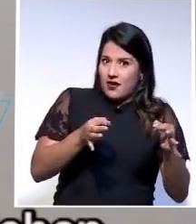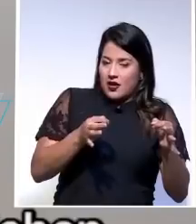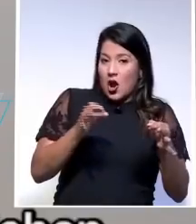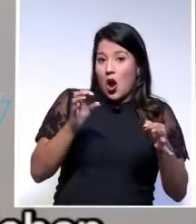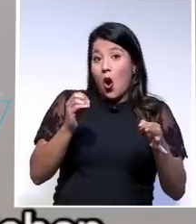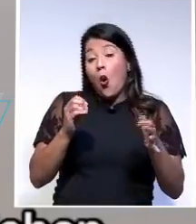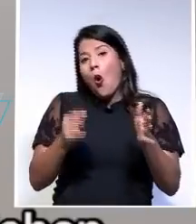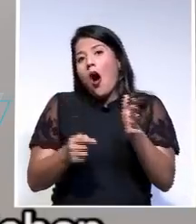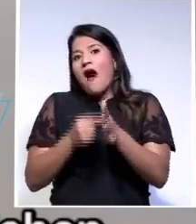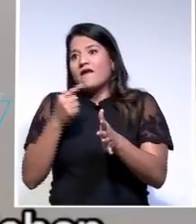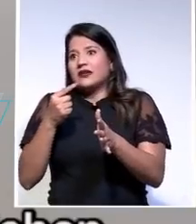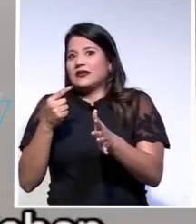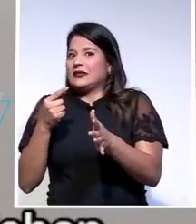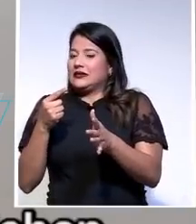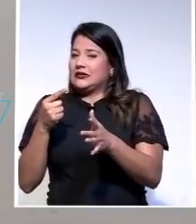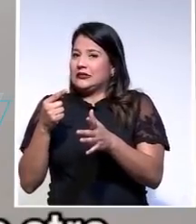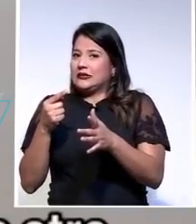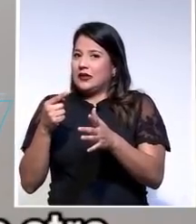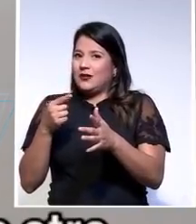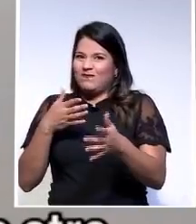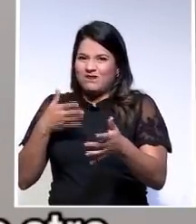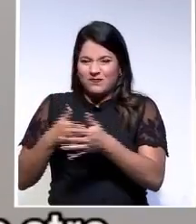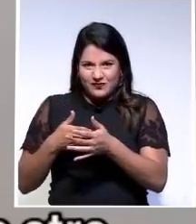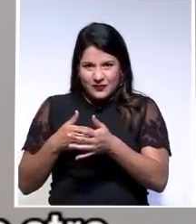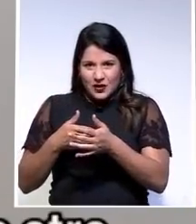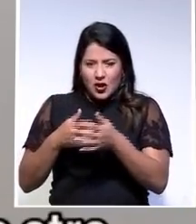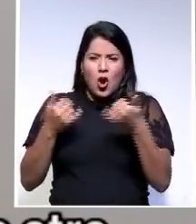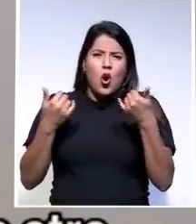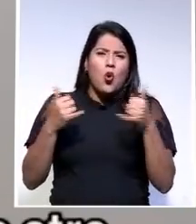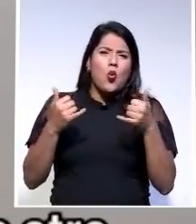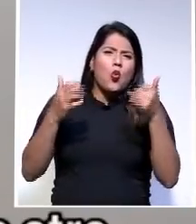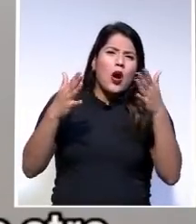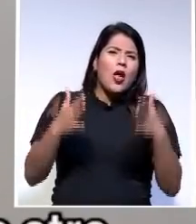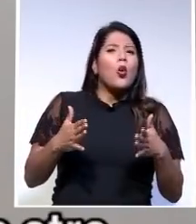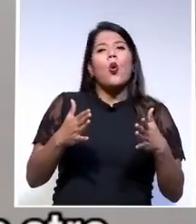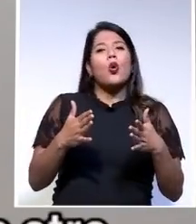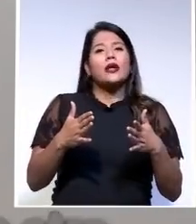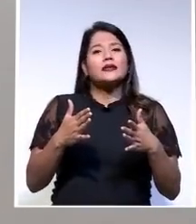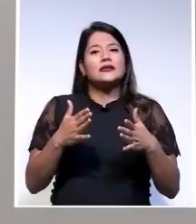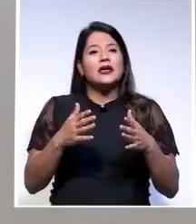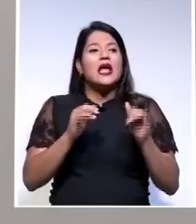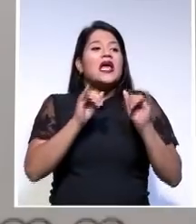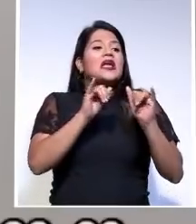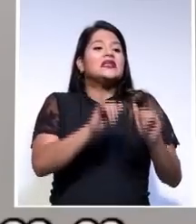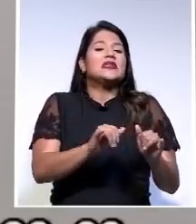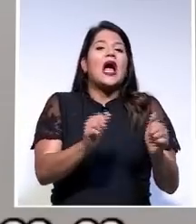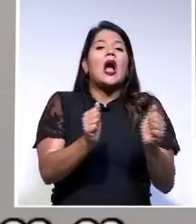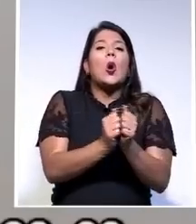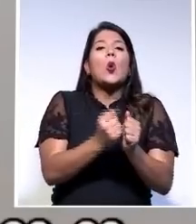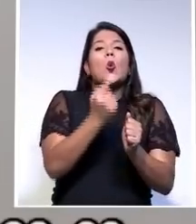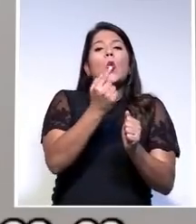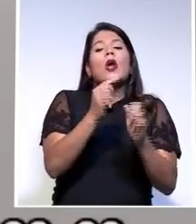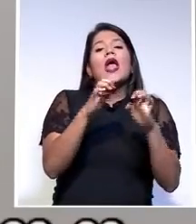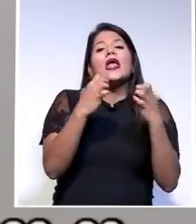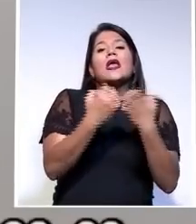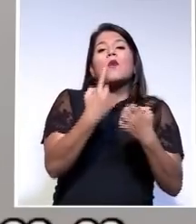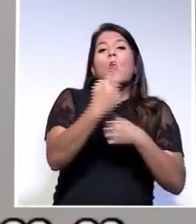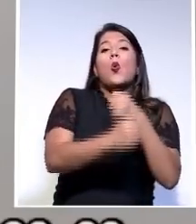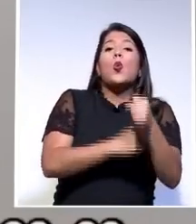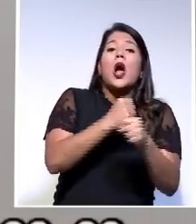raspones. Los jugadores fichan con un equipo un año y luego cambian a otro. Y aunque a veces son